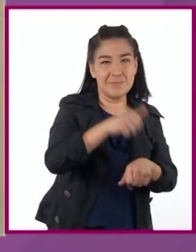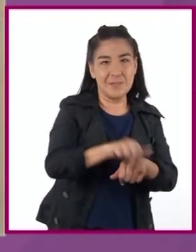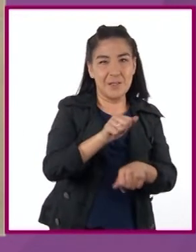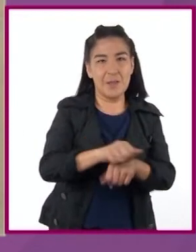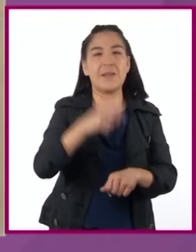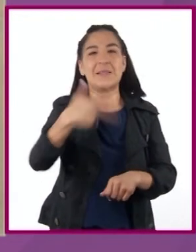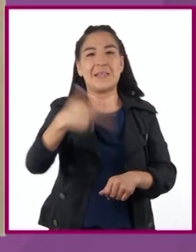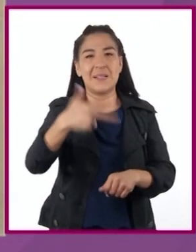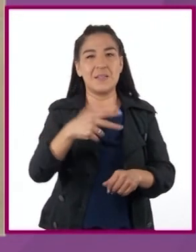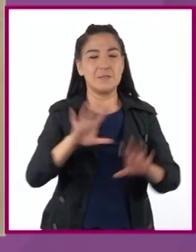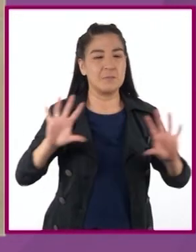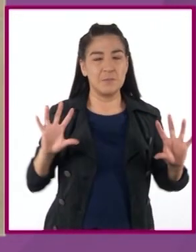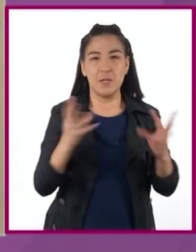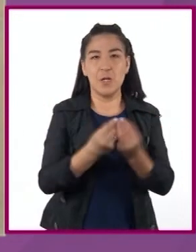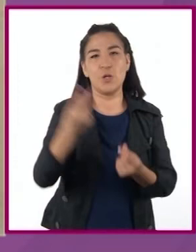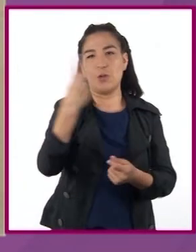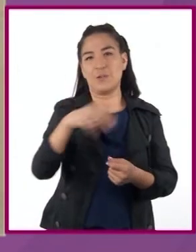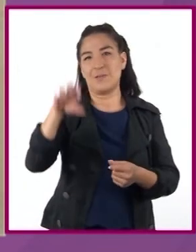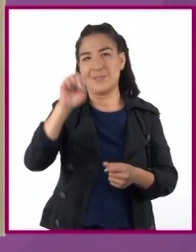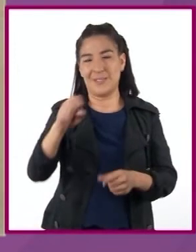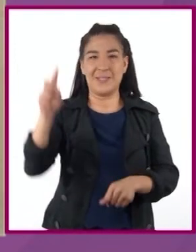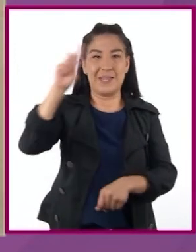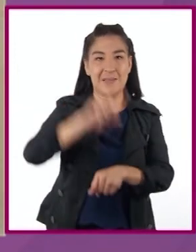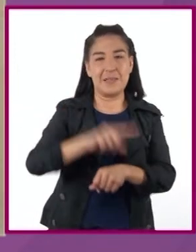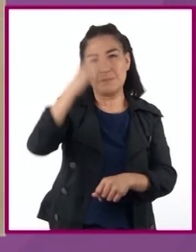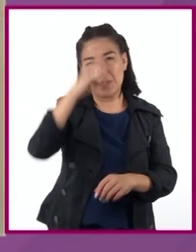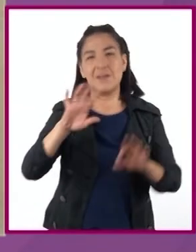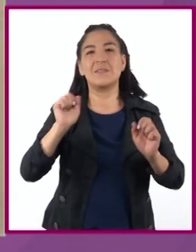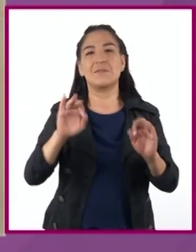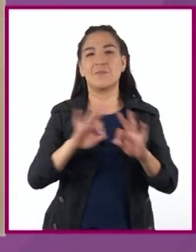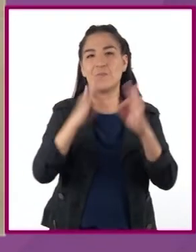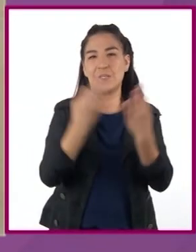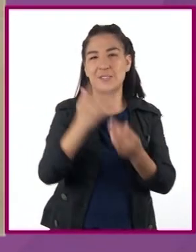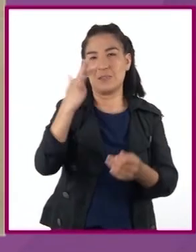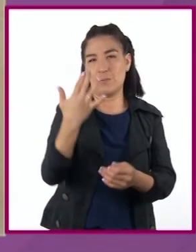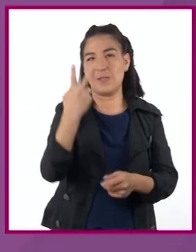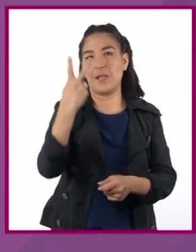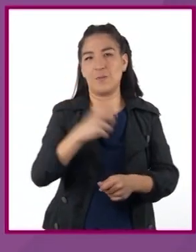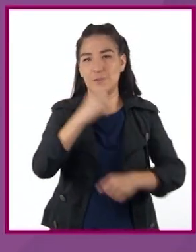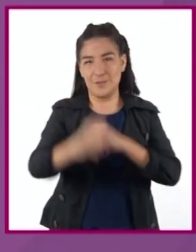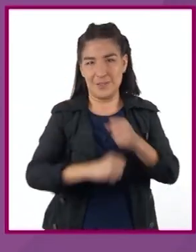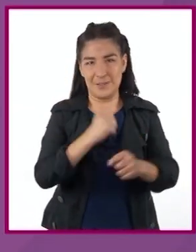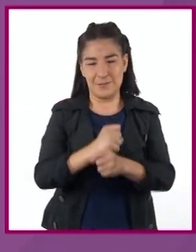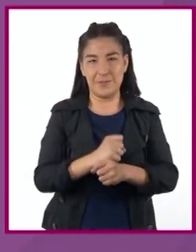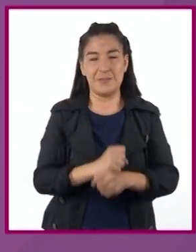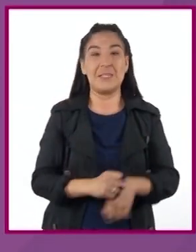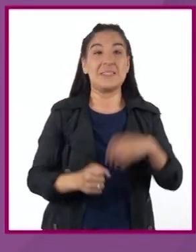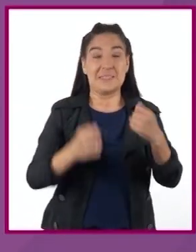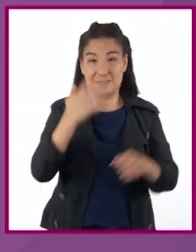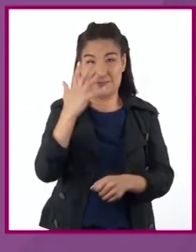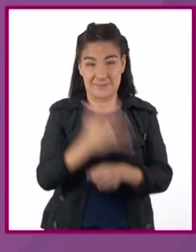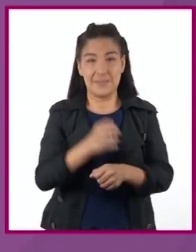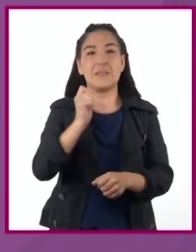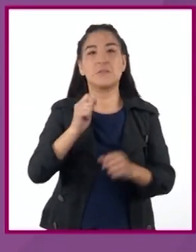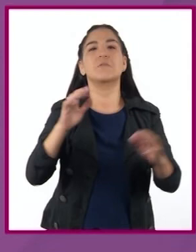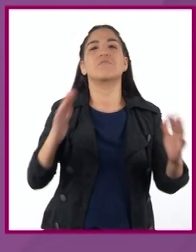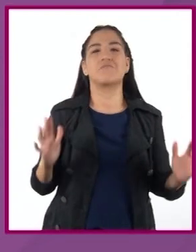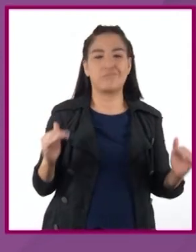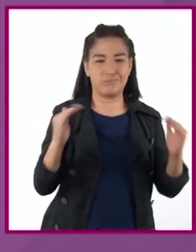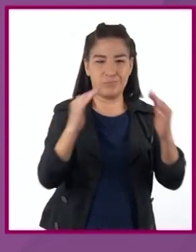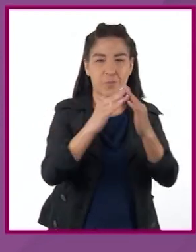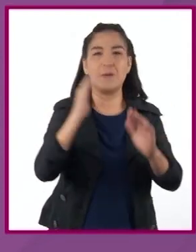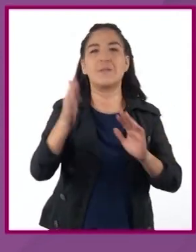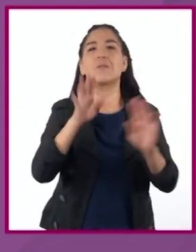periodo de 260 días, para formar un ciclo de 52 años. 5. Construcción de basamentos